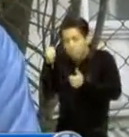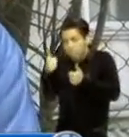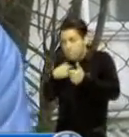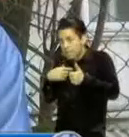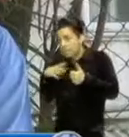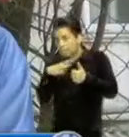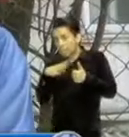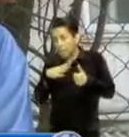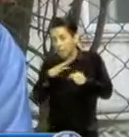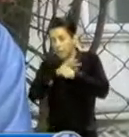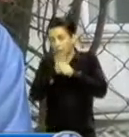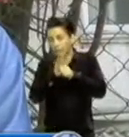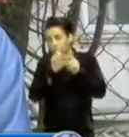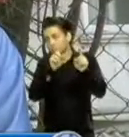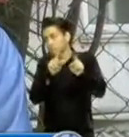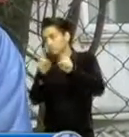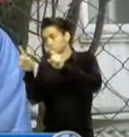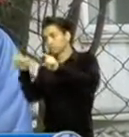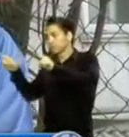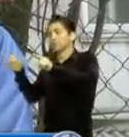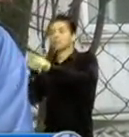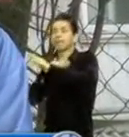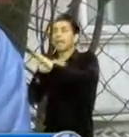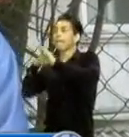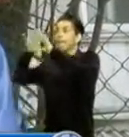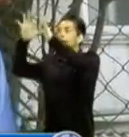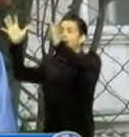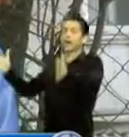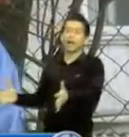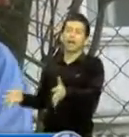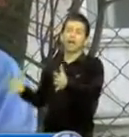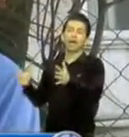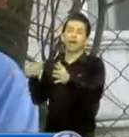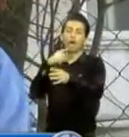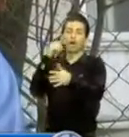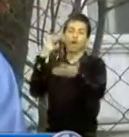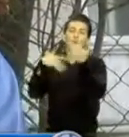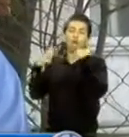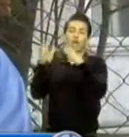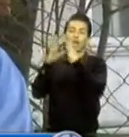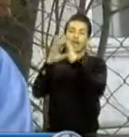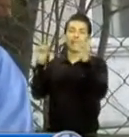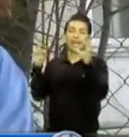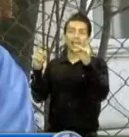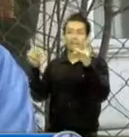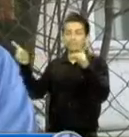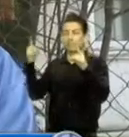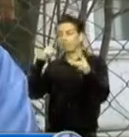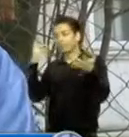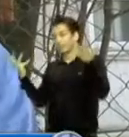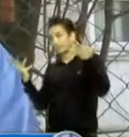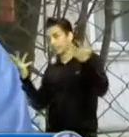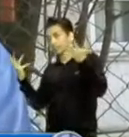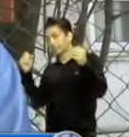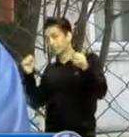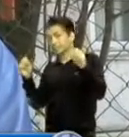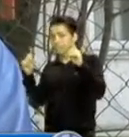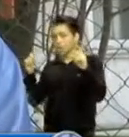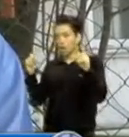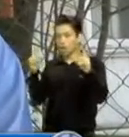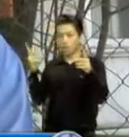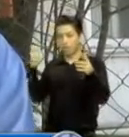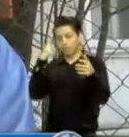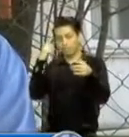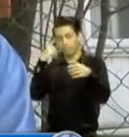gris. Es el área gris, le decimos aquel área donde el paciente pueda ser o no pueda ser sospechoso, pero